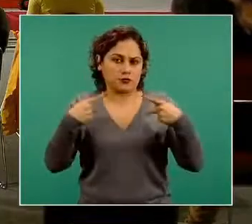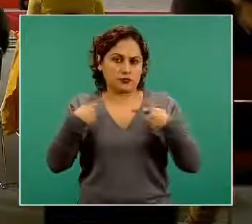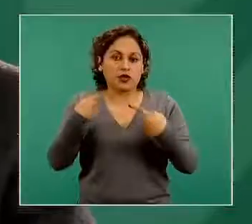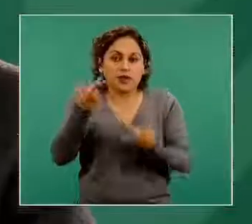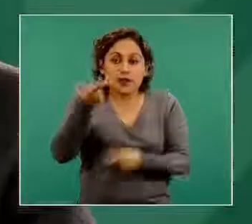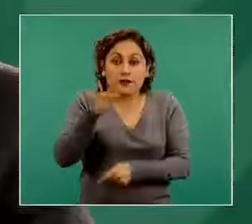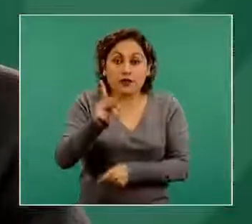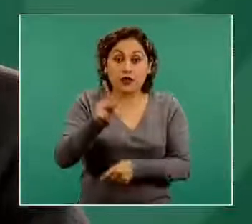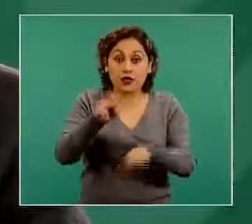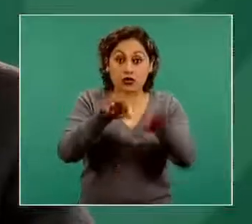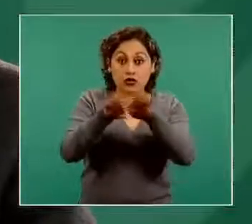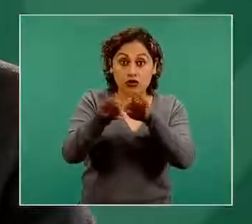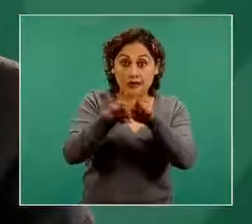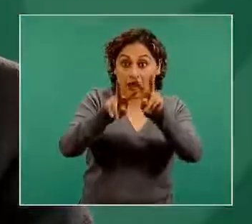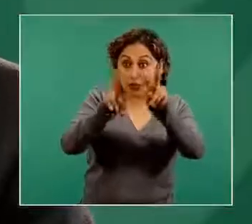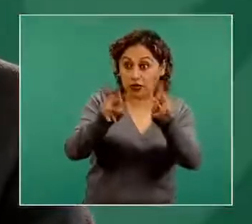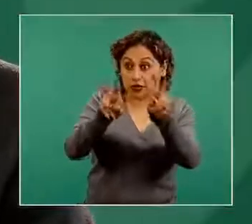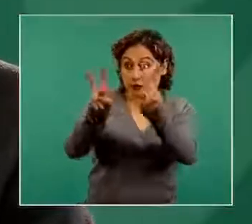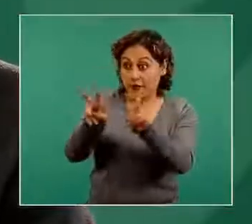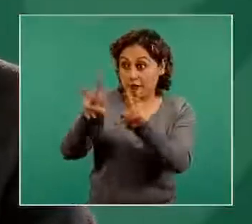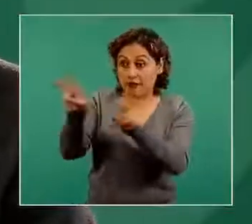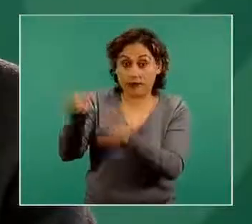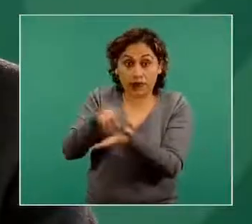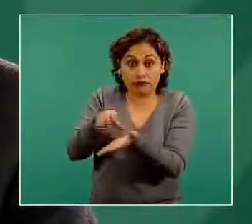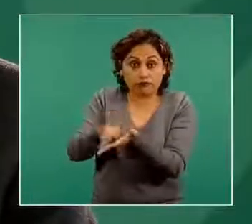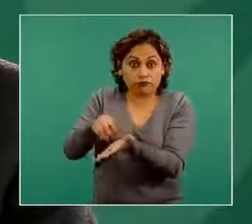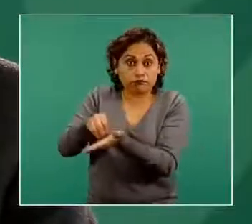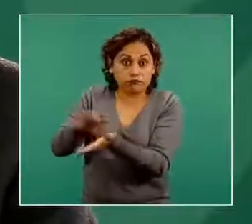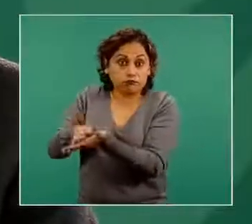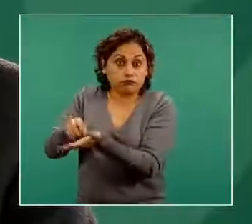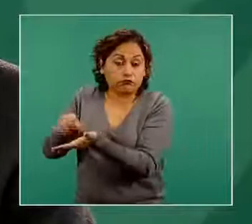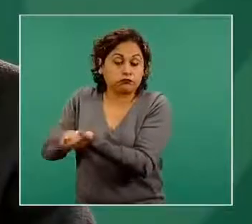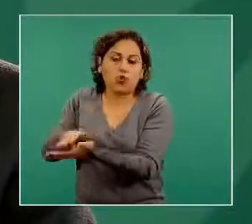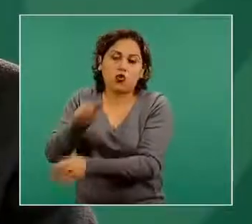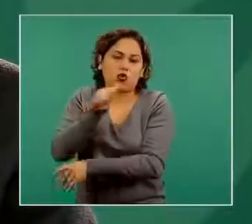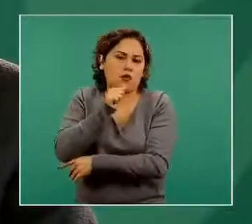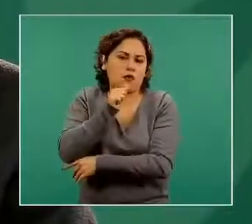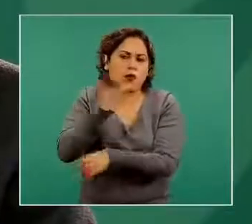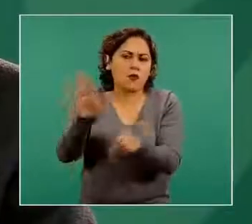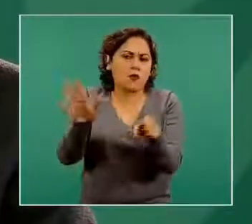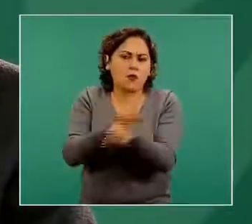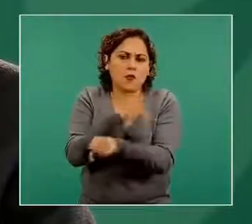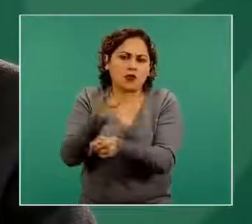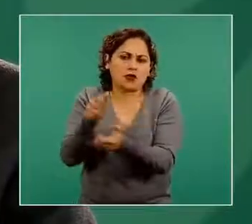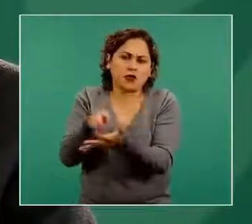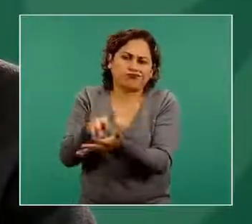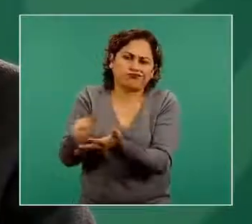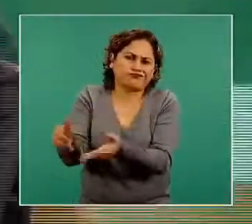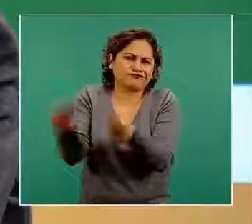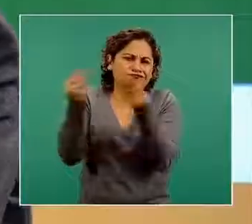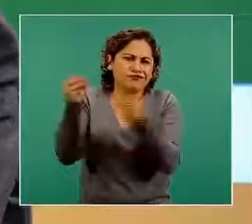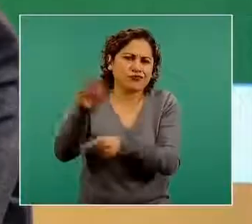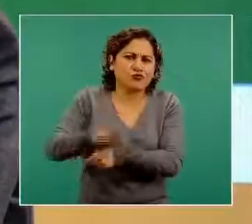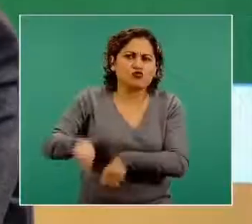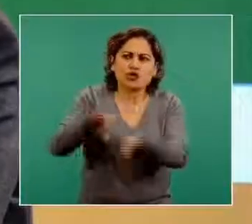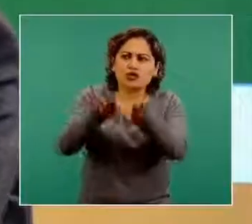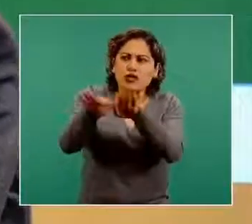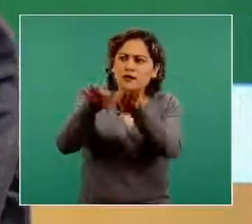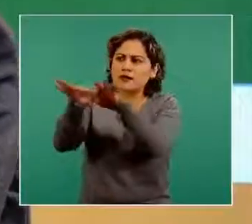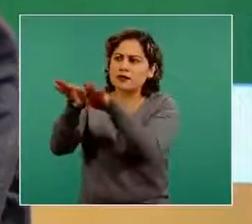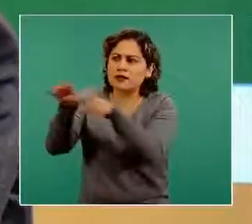por ocupación. Son muchísimas, son un conjunto de miles de ocupaciones, y en una u